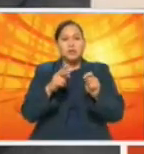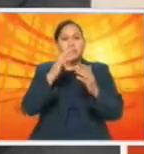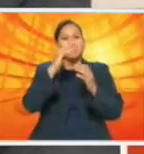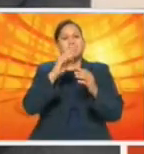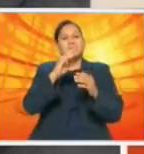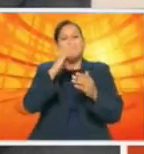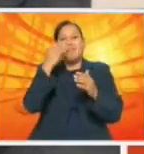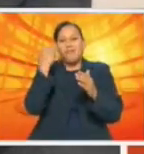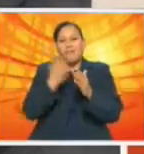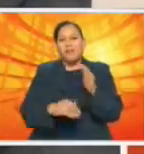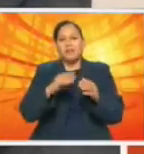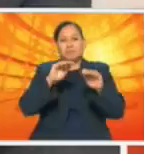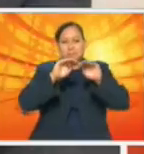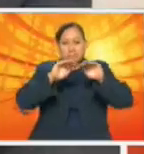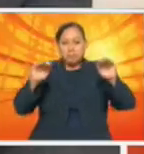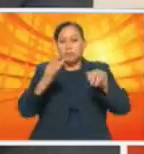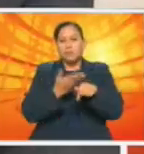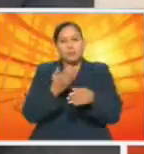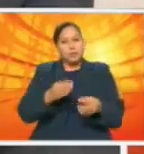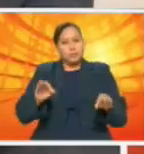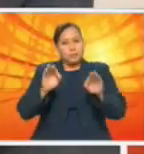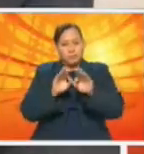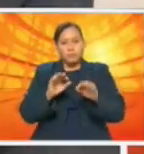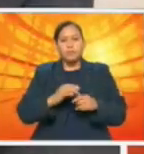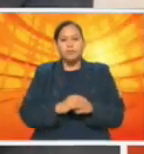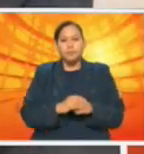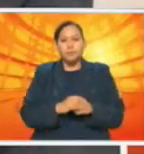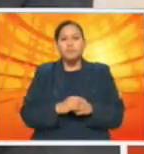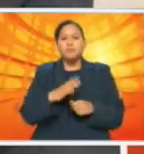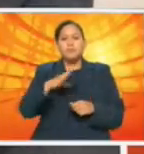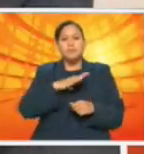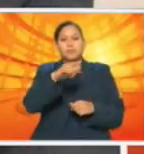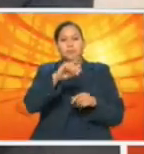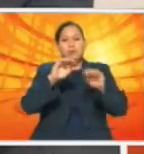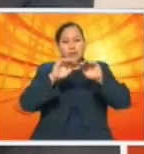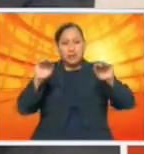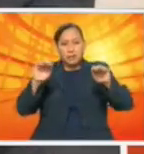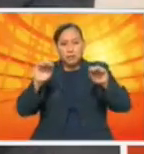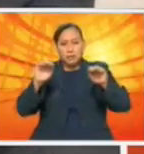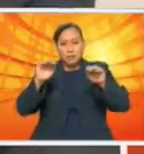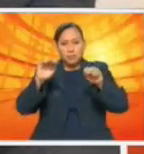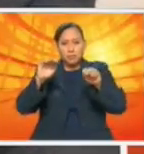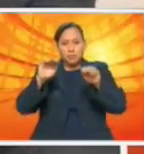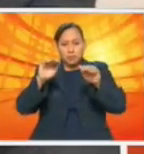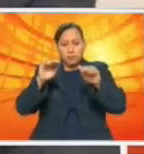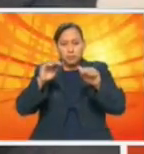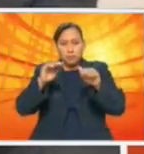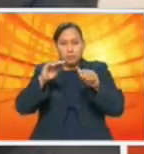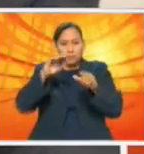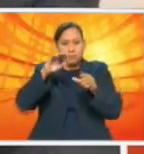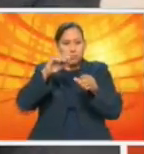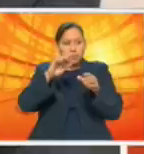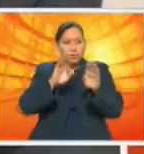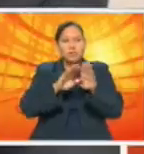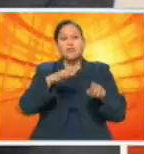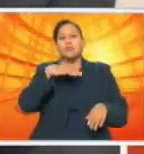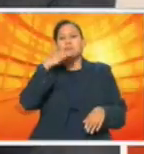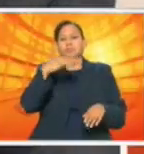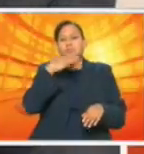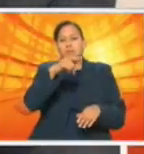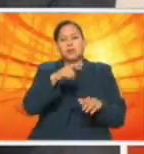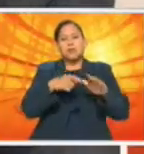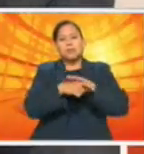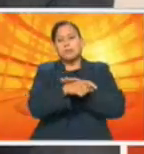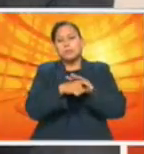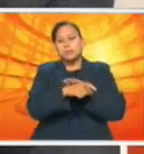déficit democrático importante. Hay una democracia electoralista muy viciada de corrupción y de compra